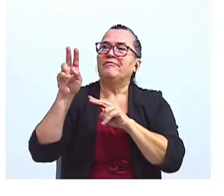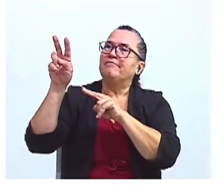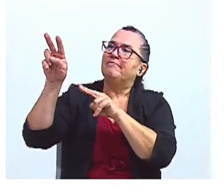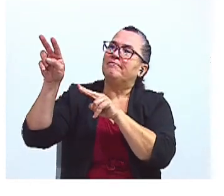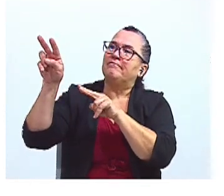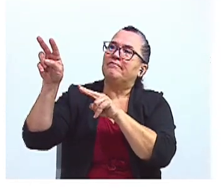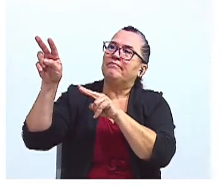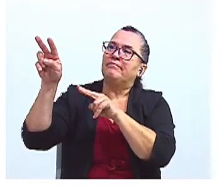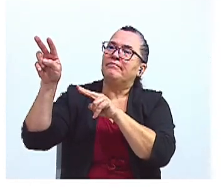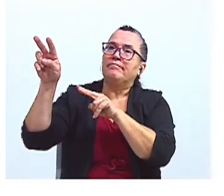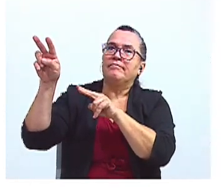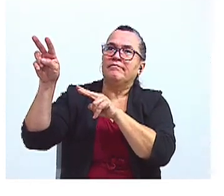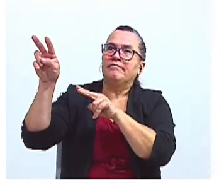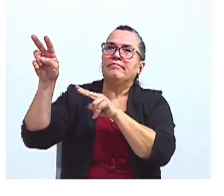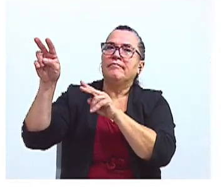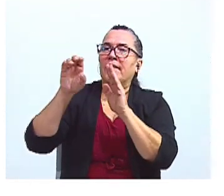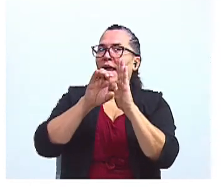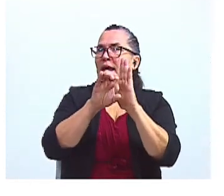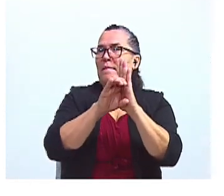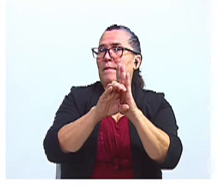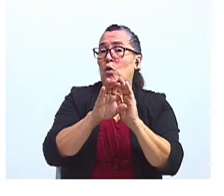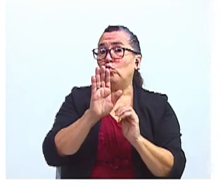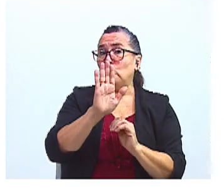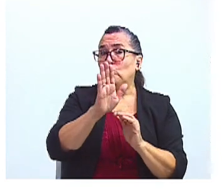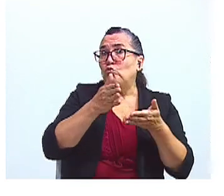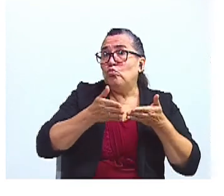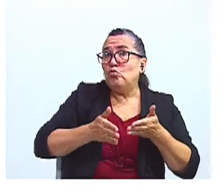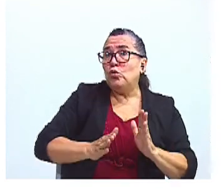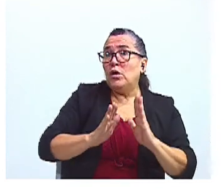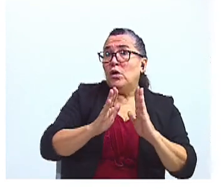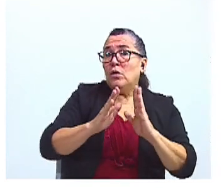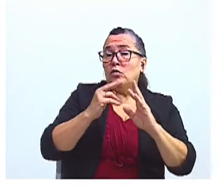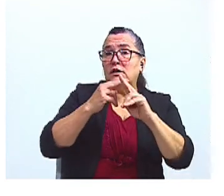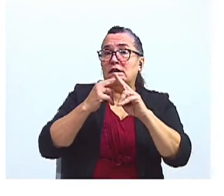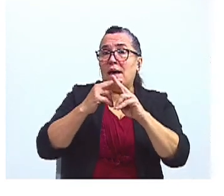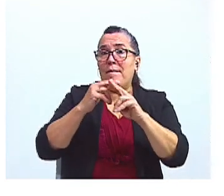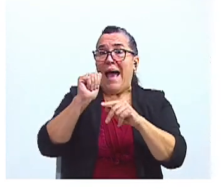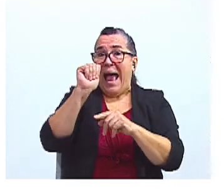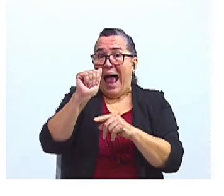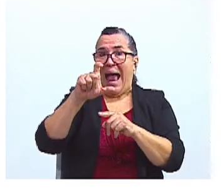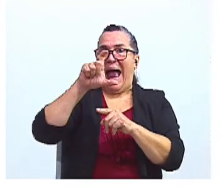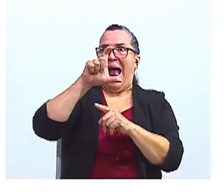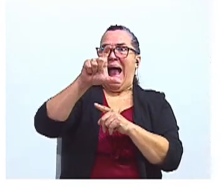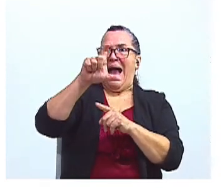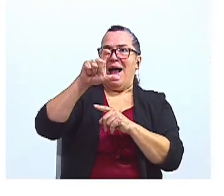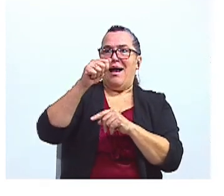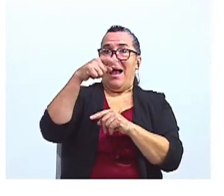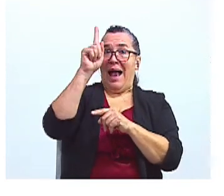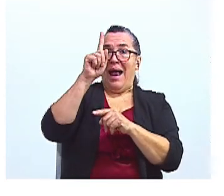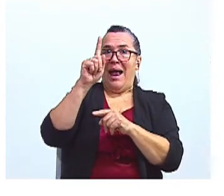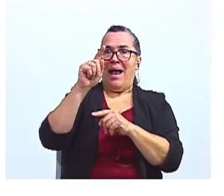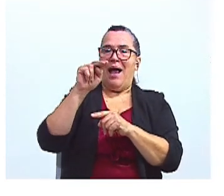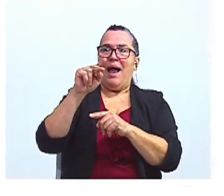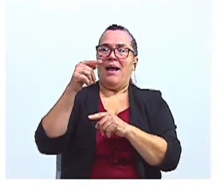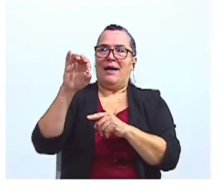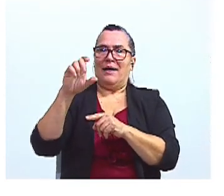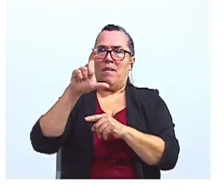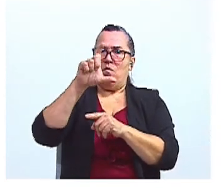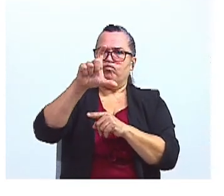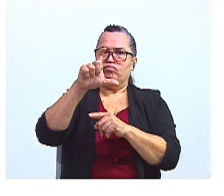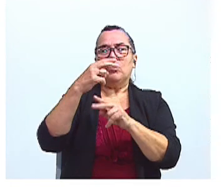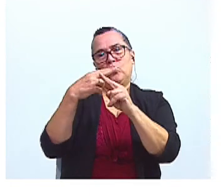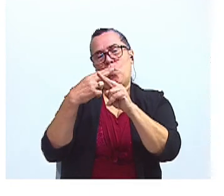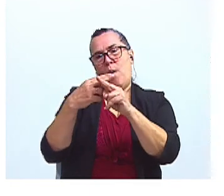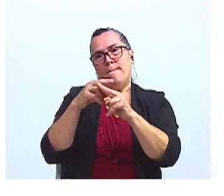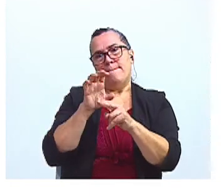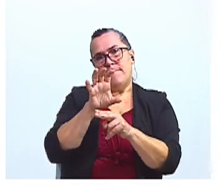Veamos estos ejemplos. Su hijo se llama Ángel. Acá está en mayúscula porque es un